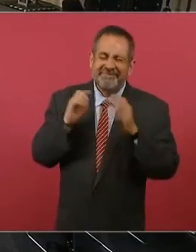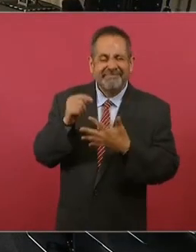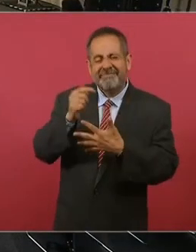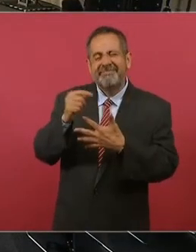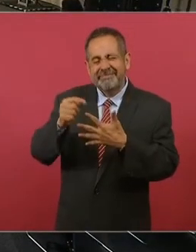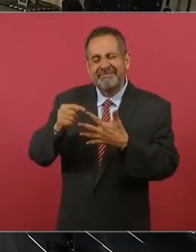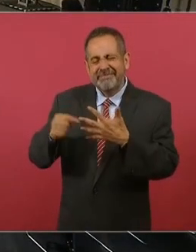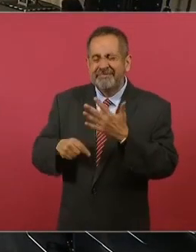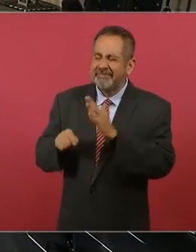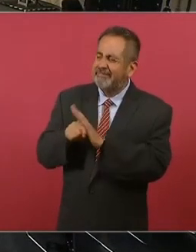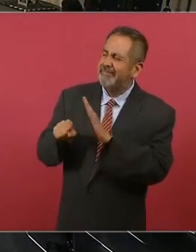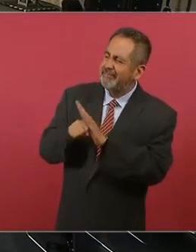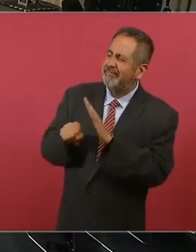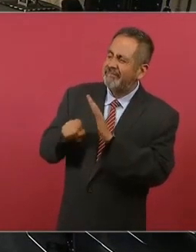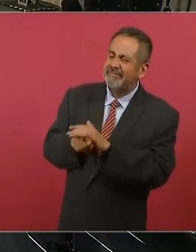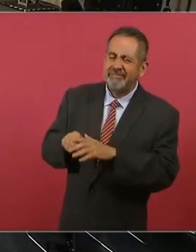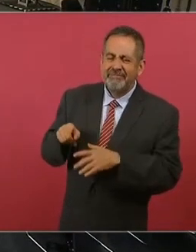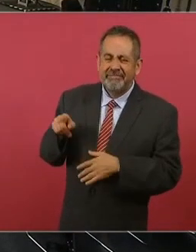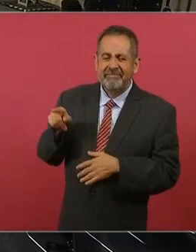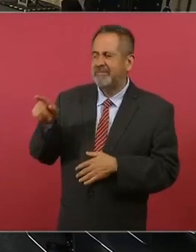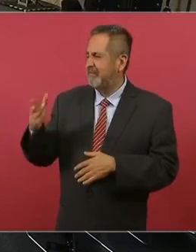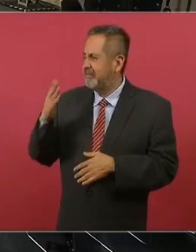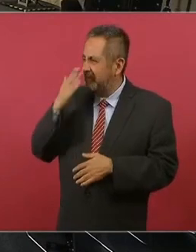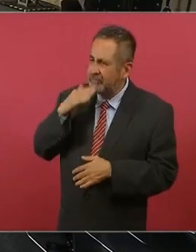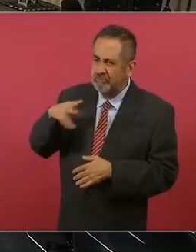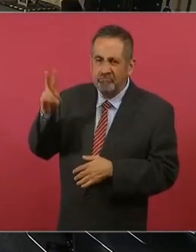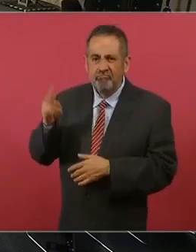todo, que no somos feministas,